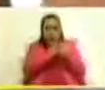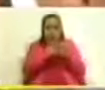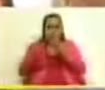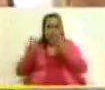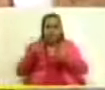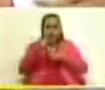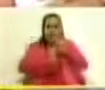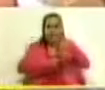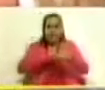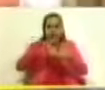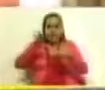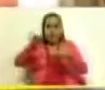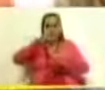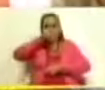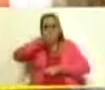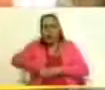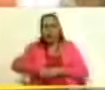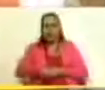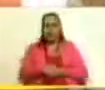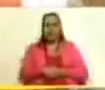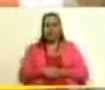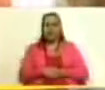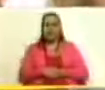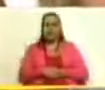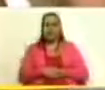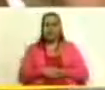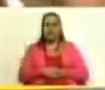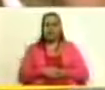generación patriota.